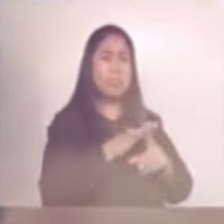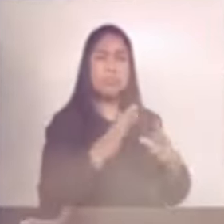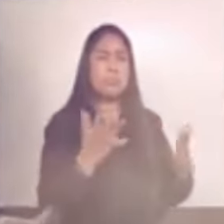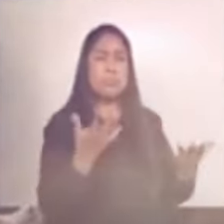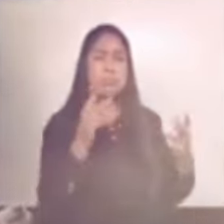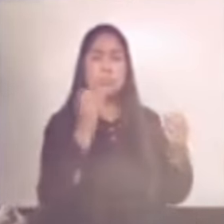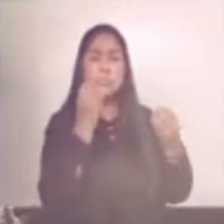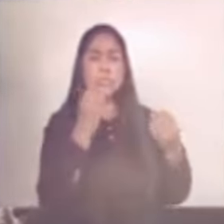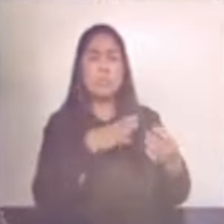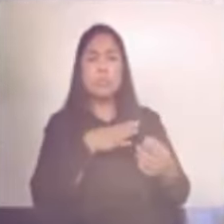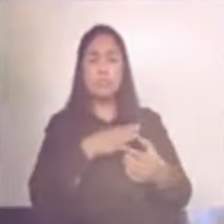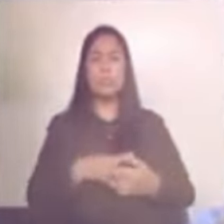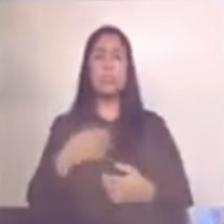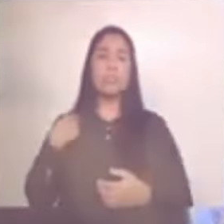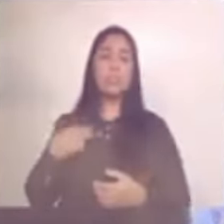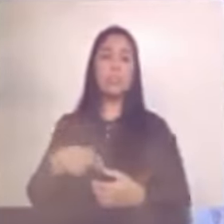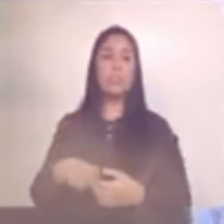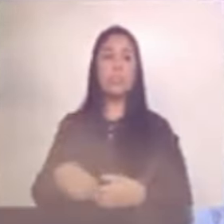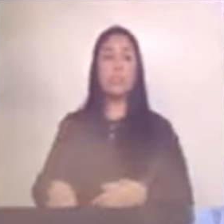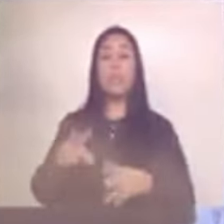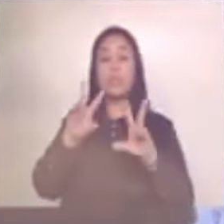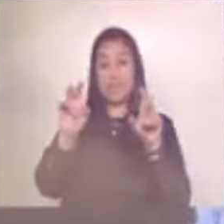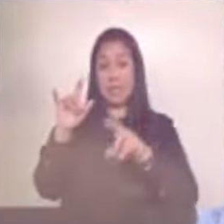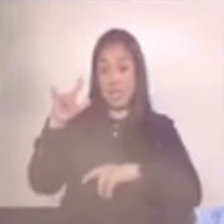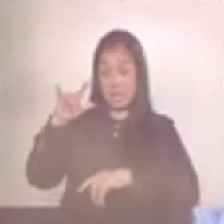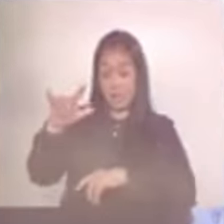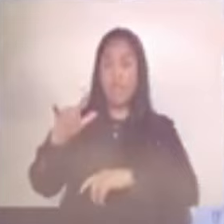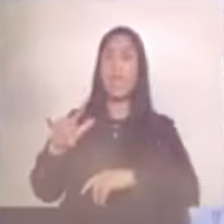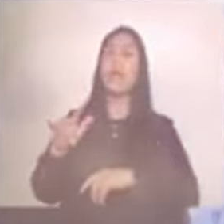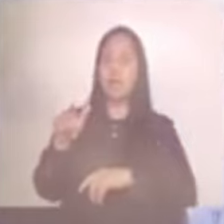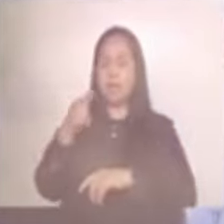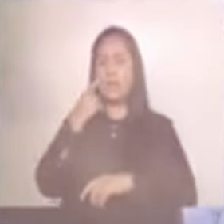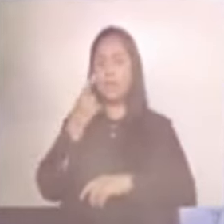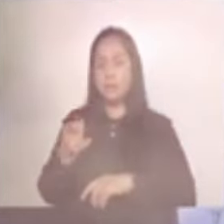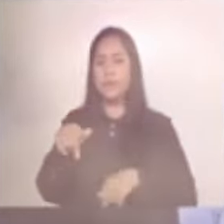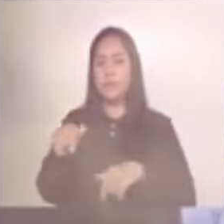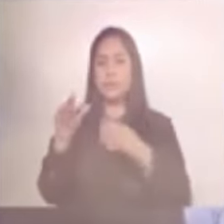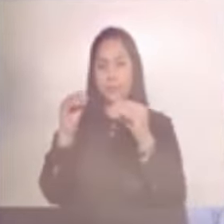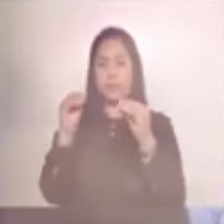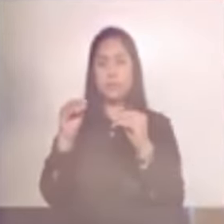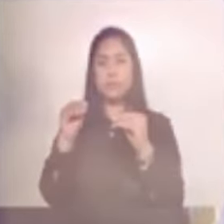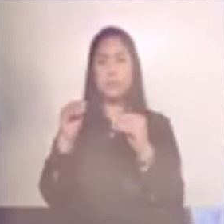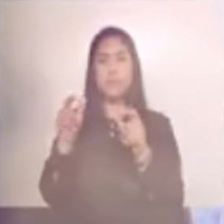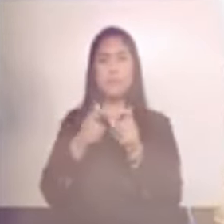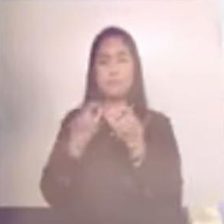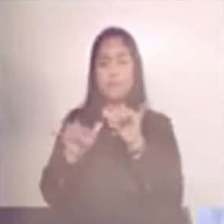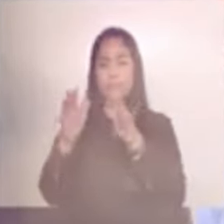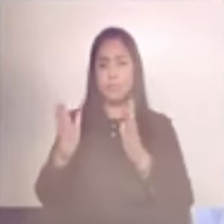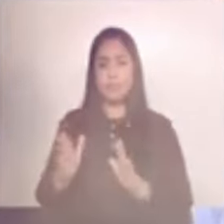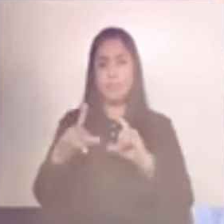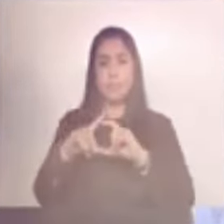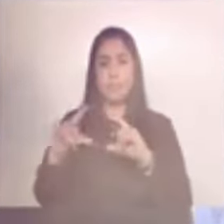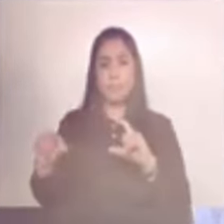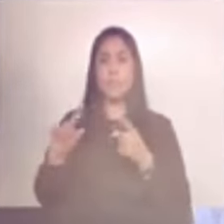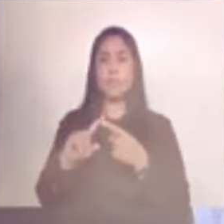tiene? Sobre el tema de la avioneta, efectivamente estábamos hablando con la secretaria de Conred y